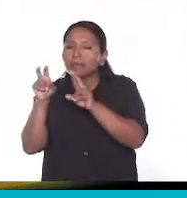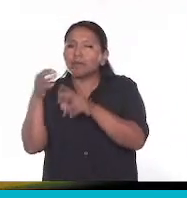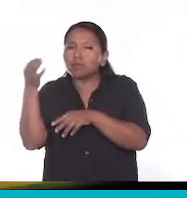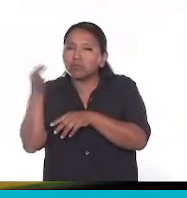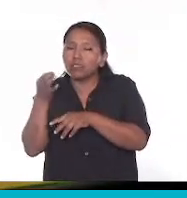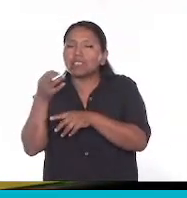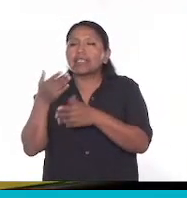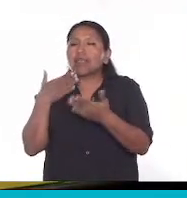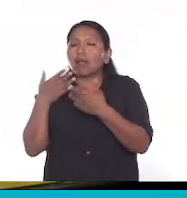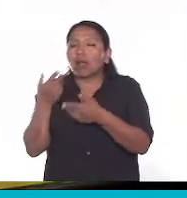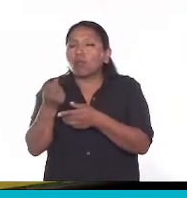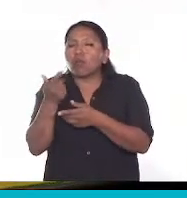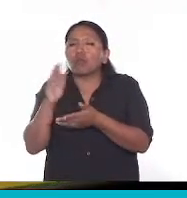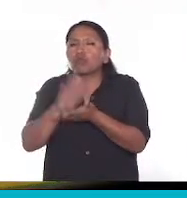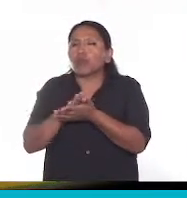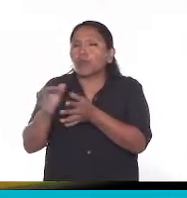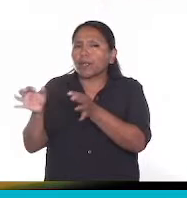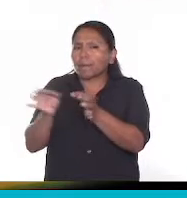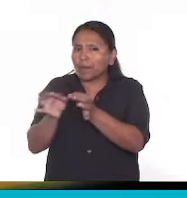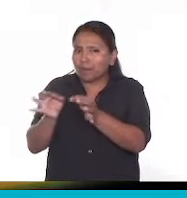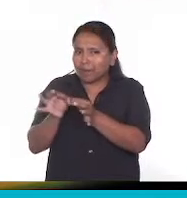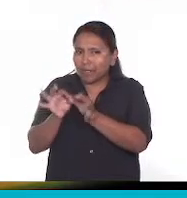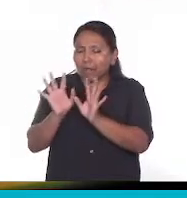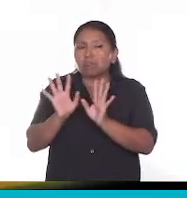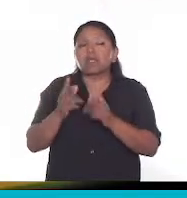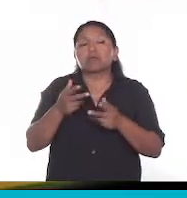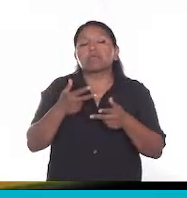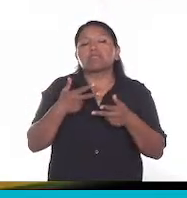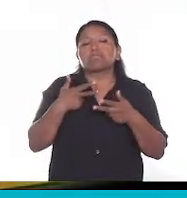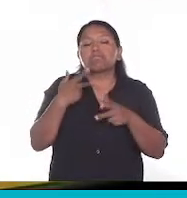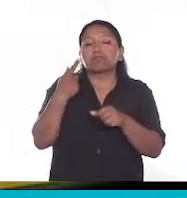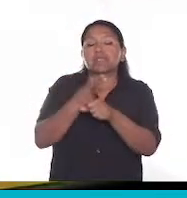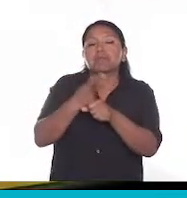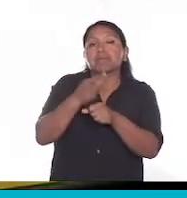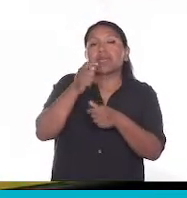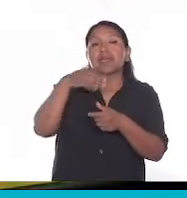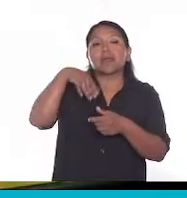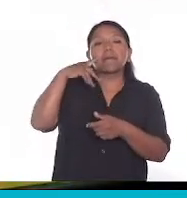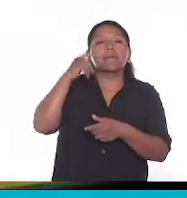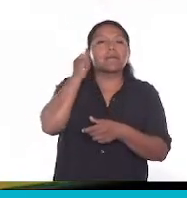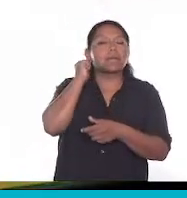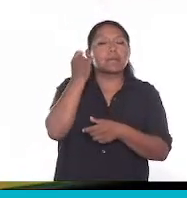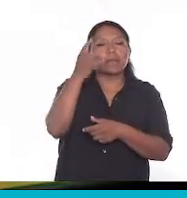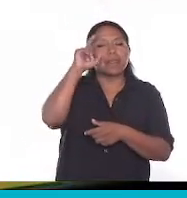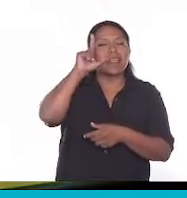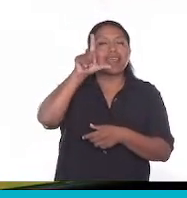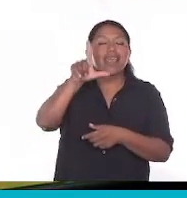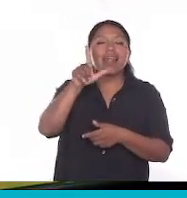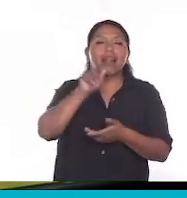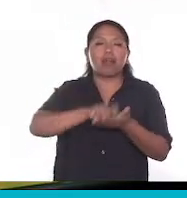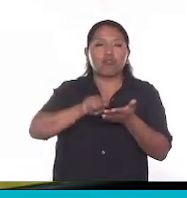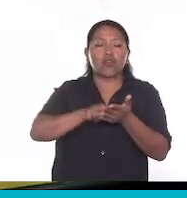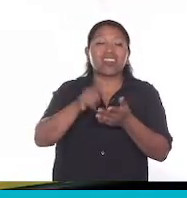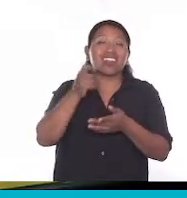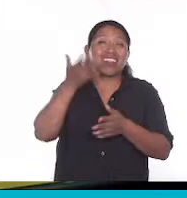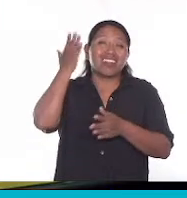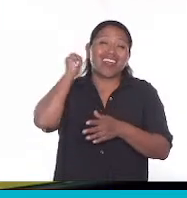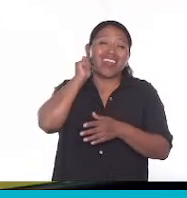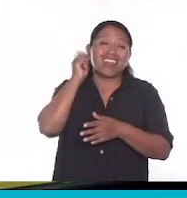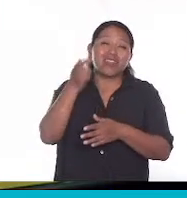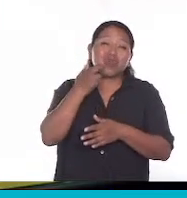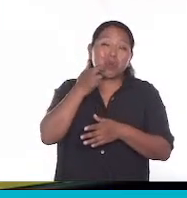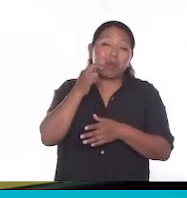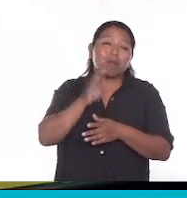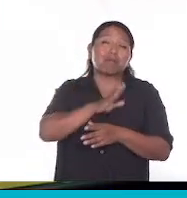habla poco sobre Malvinas. Pero en principio, bueno, Miguel Savage seguramente muchos lo conocen. Tenía 19 años cuando le tocó